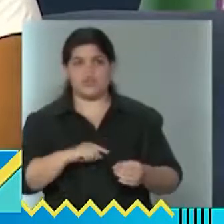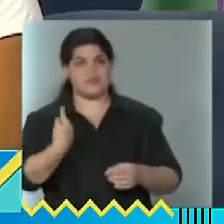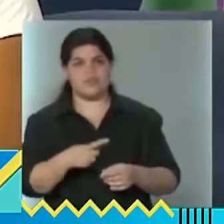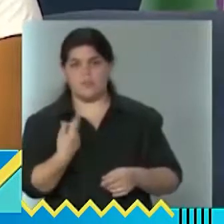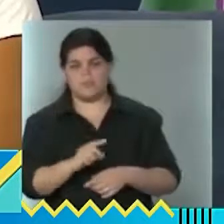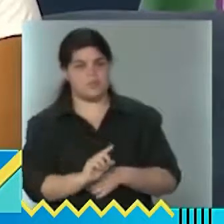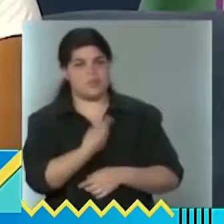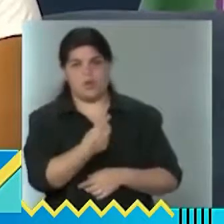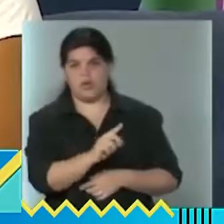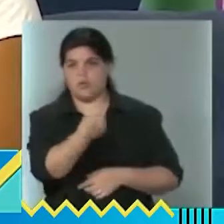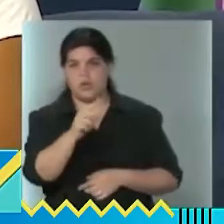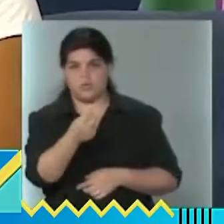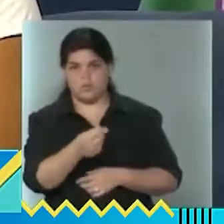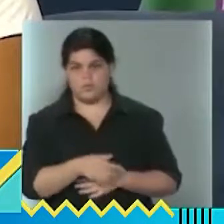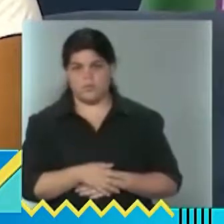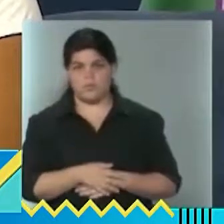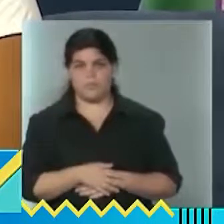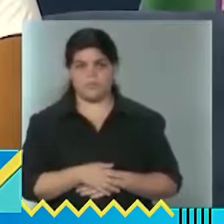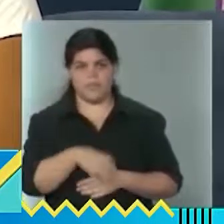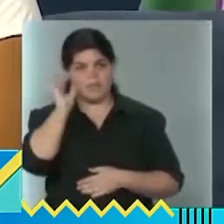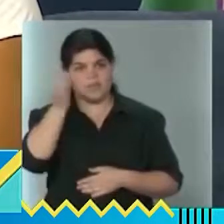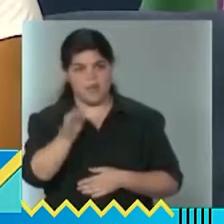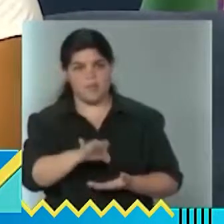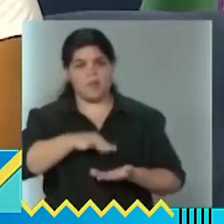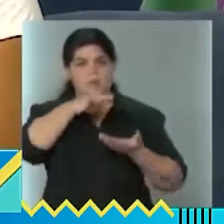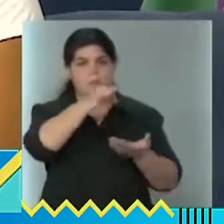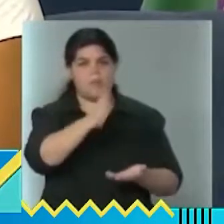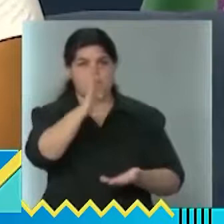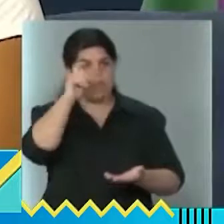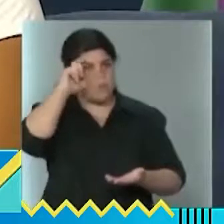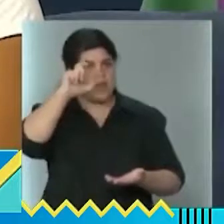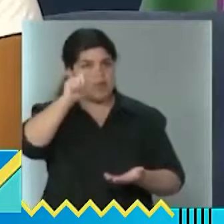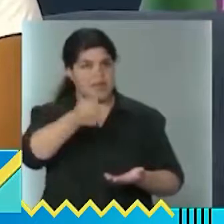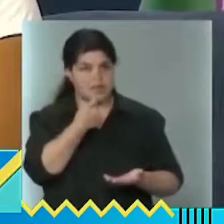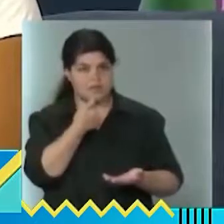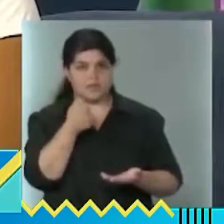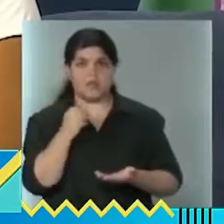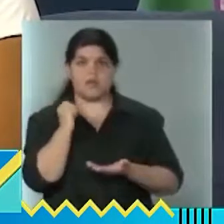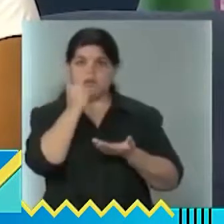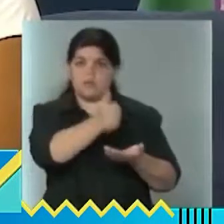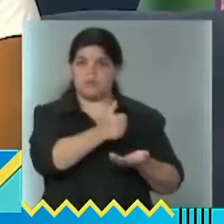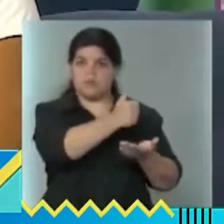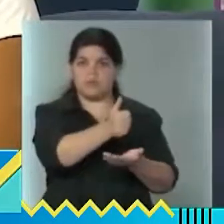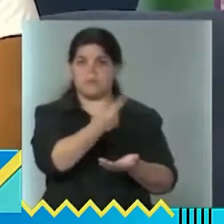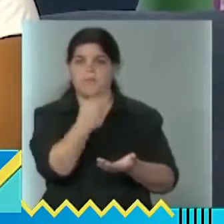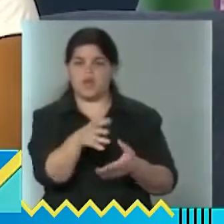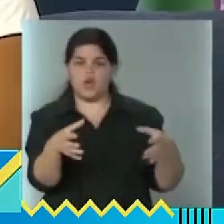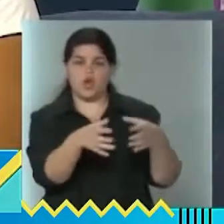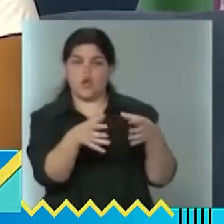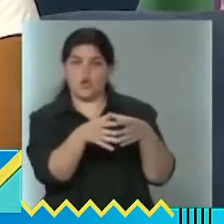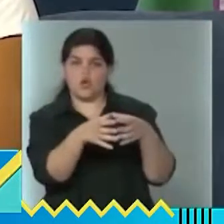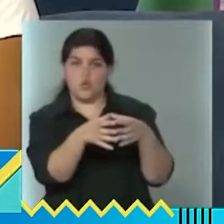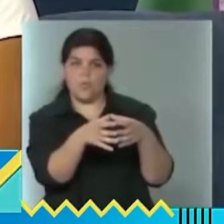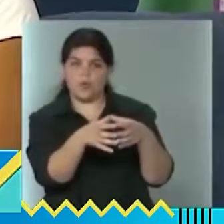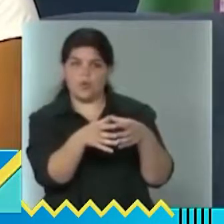¿sí? Porque sabemos que hay becas, pero es más bien siempre para deportes grupales, porque albergan